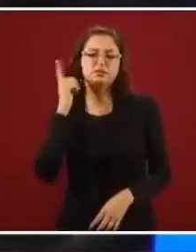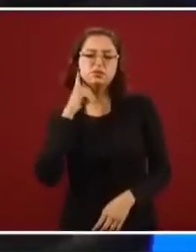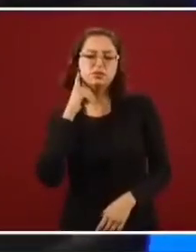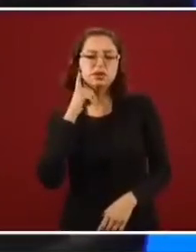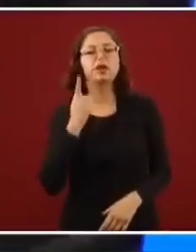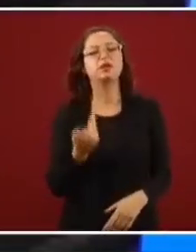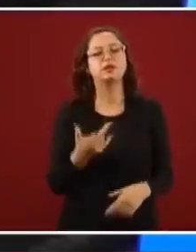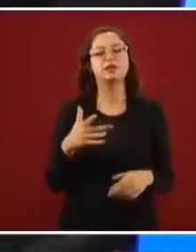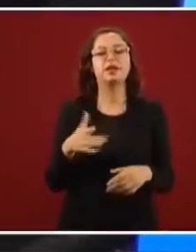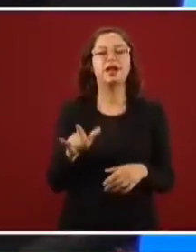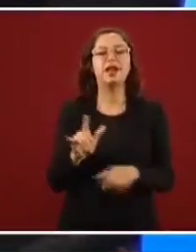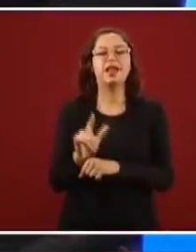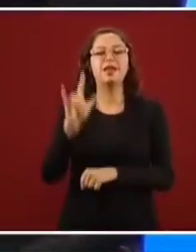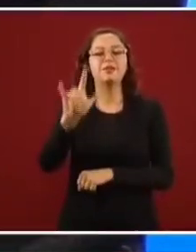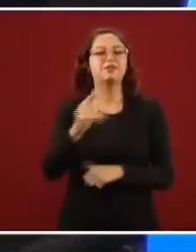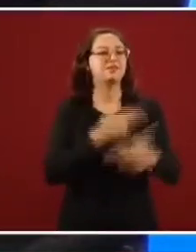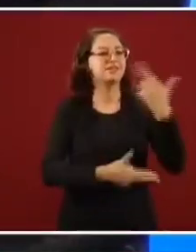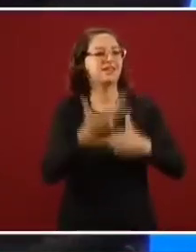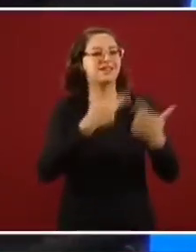regresa el avión,